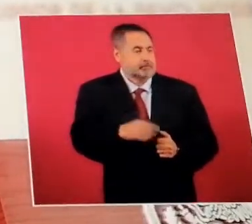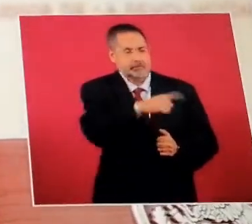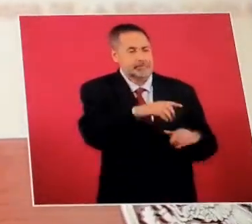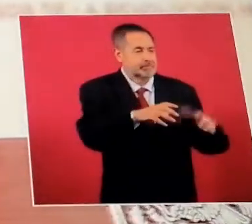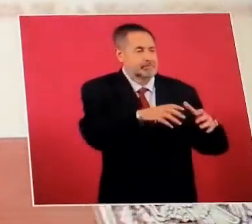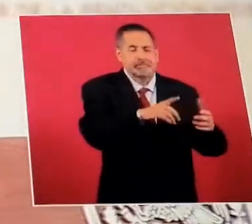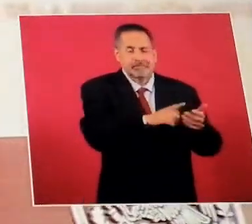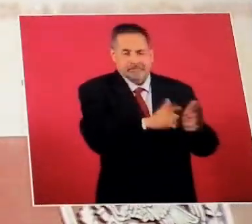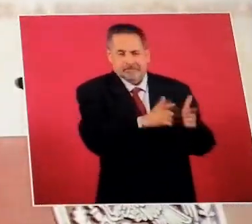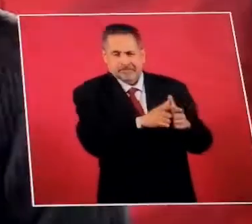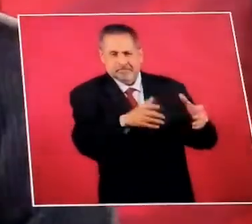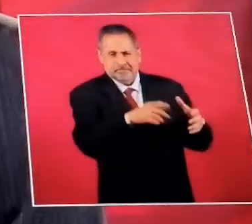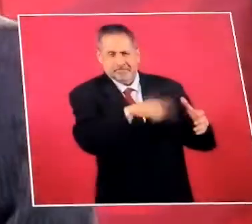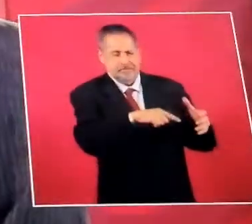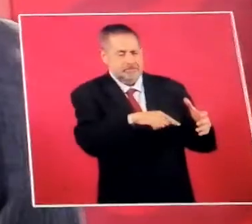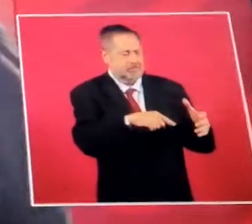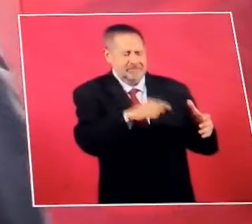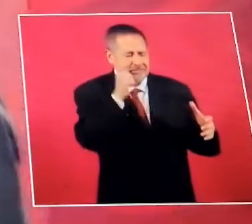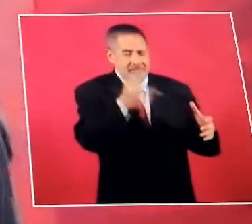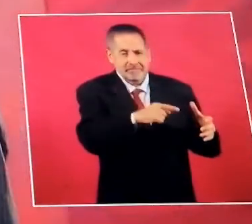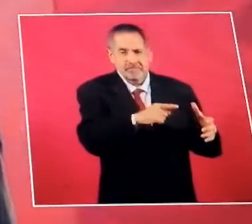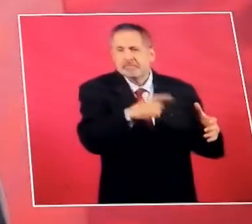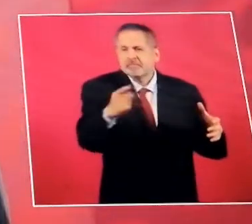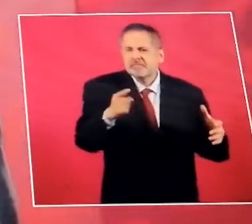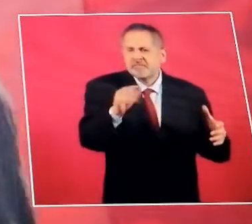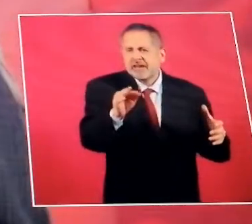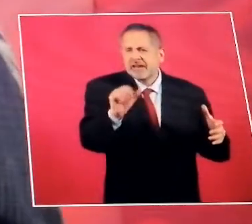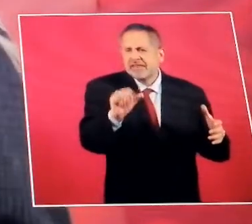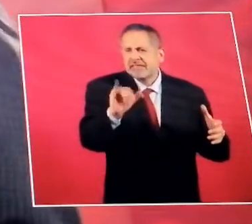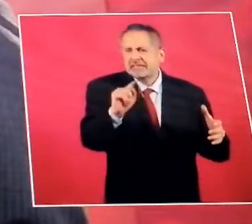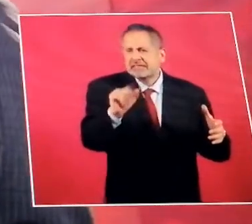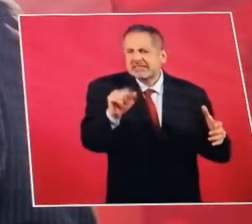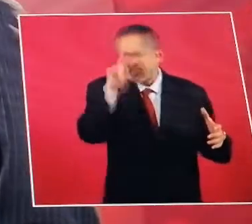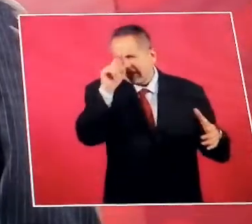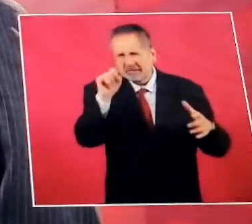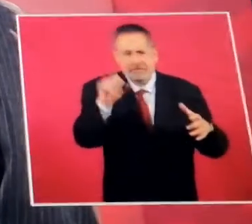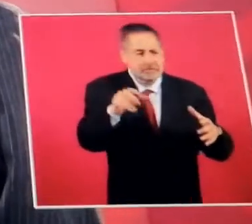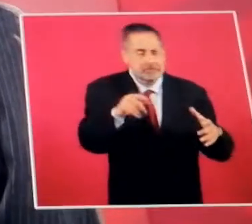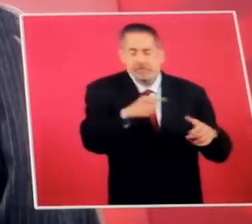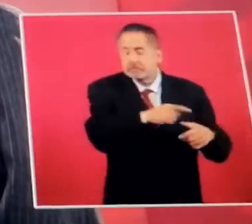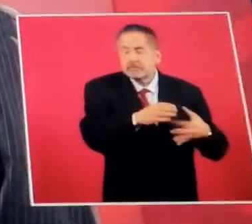admiradores de fascistas,